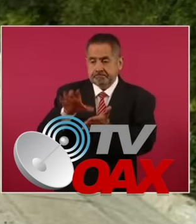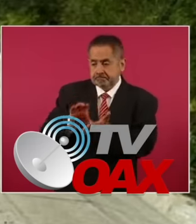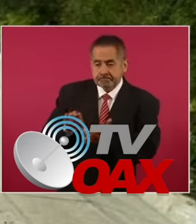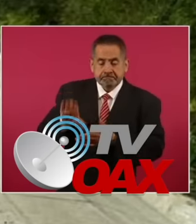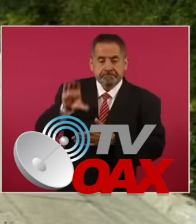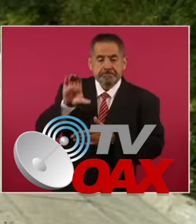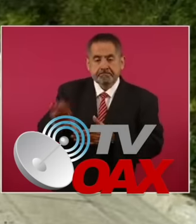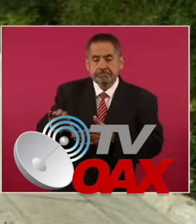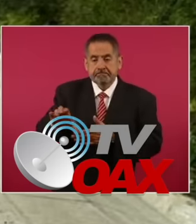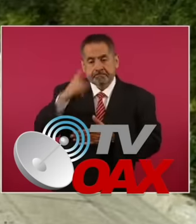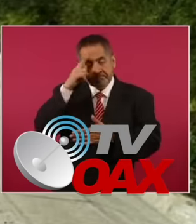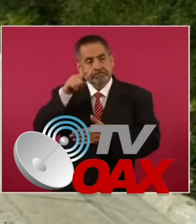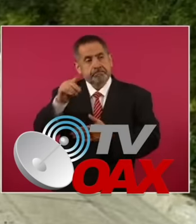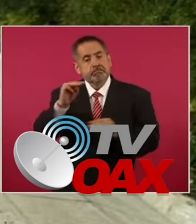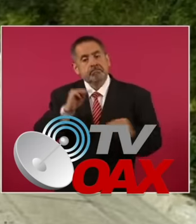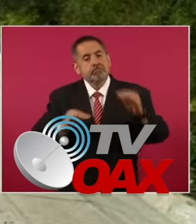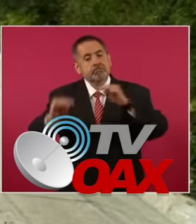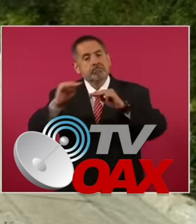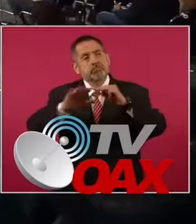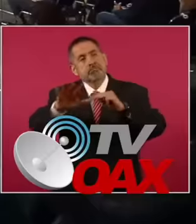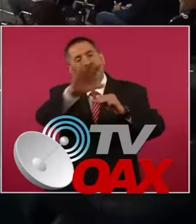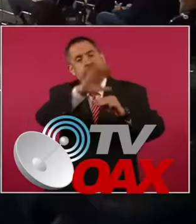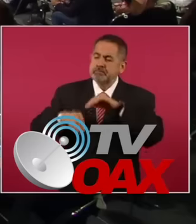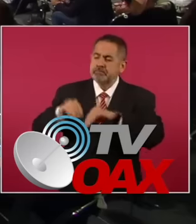destinando a la montaña de Guerrero.